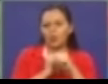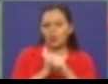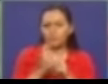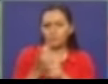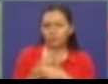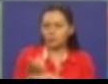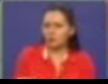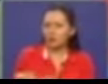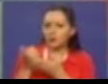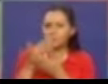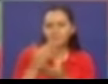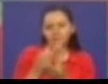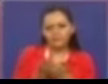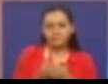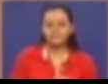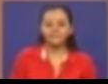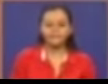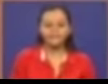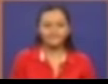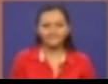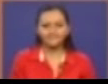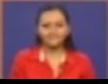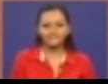ayuda, señor presidente. Muchas gracias.